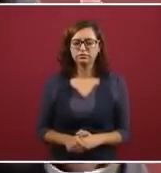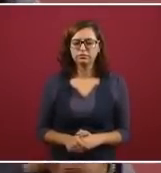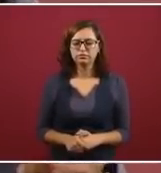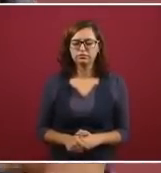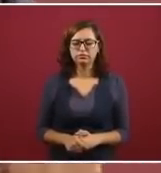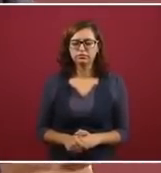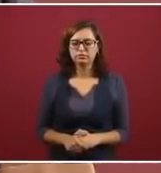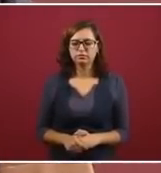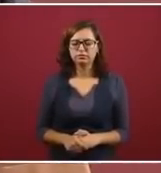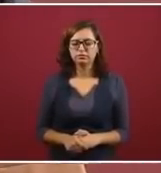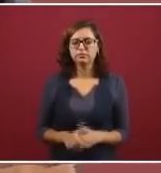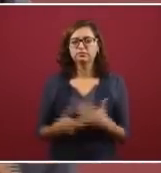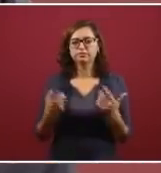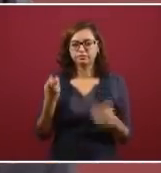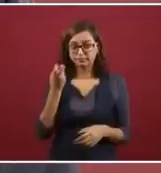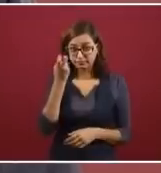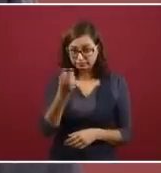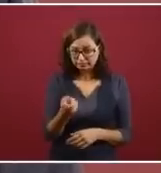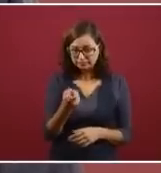perfeccionando el censo,